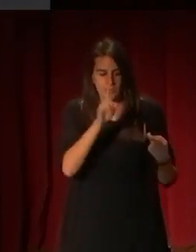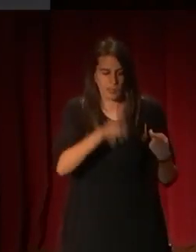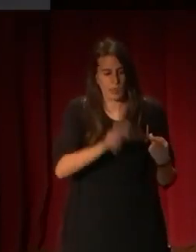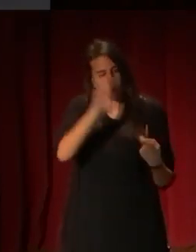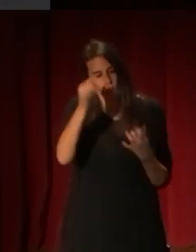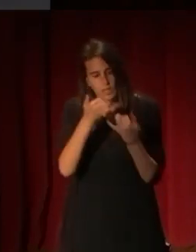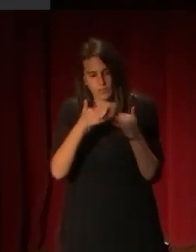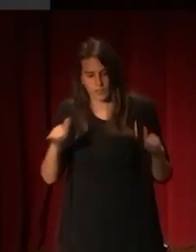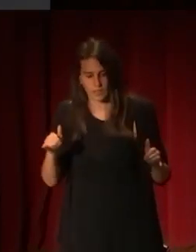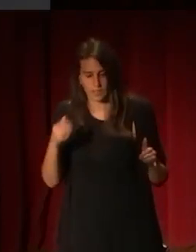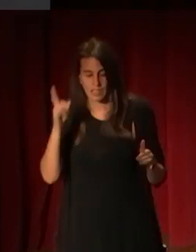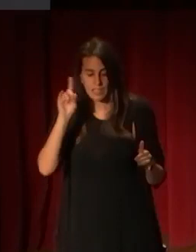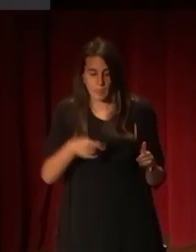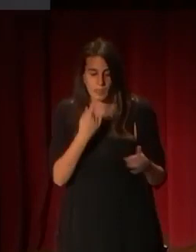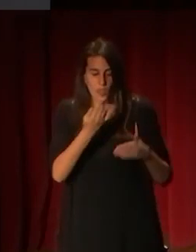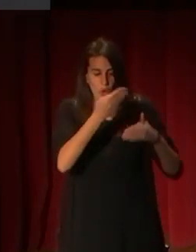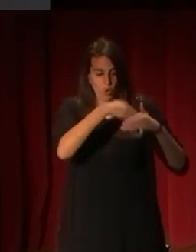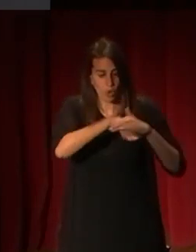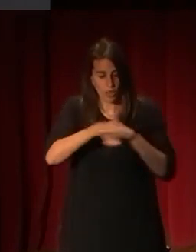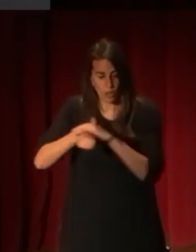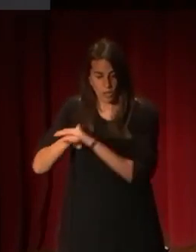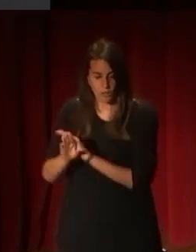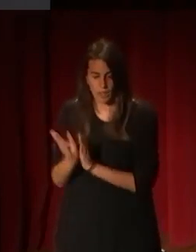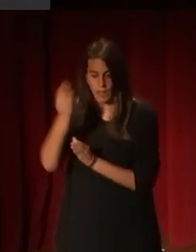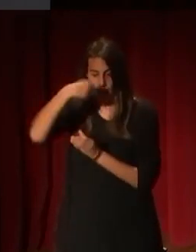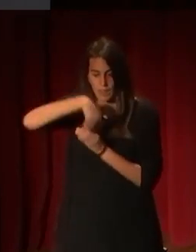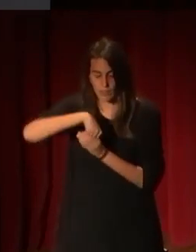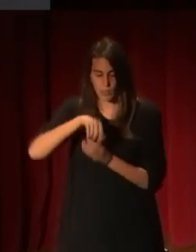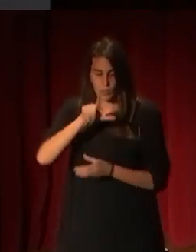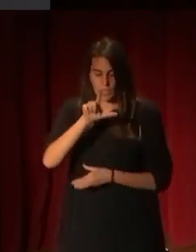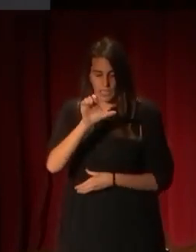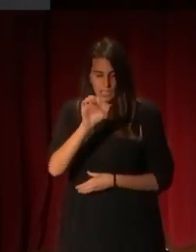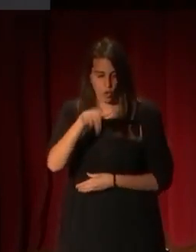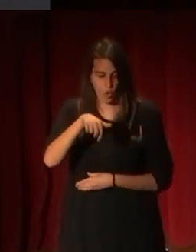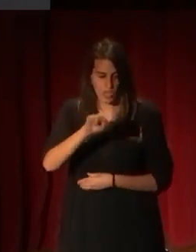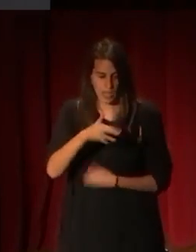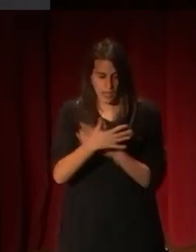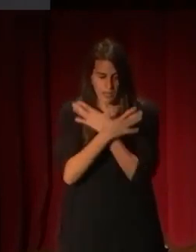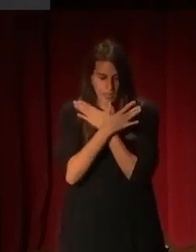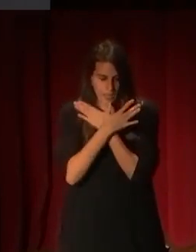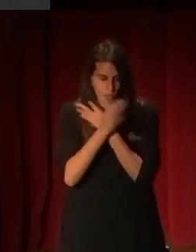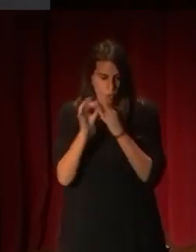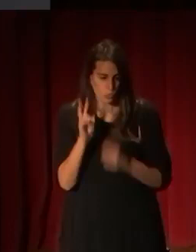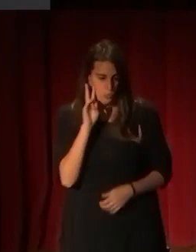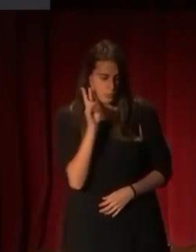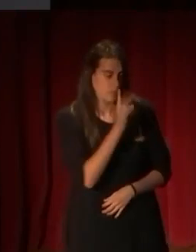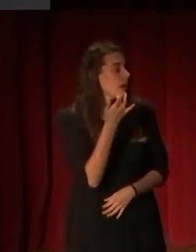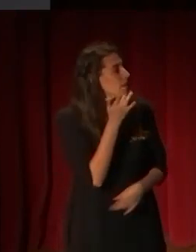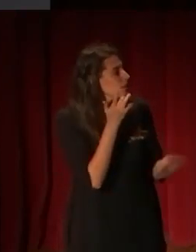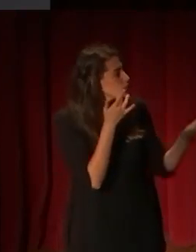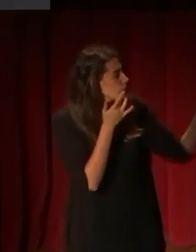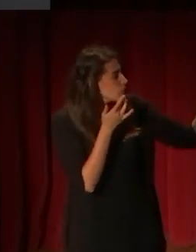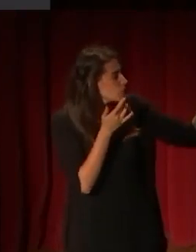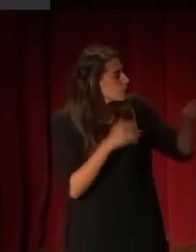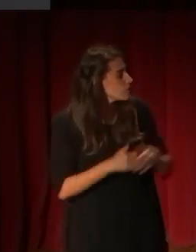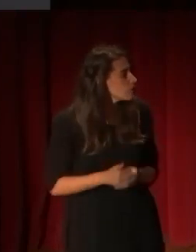que coleccionaba por así decirlo en su famosa leonera del buen retiro lo tienen aquí señalada en amarillo la